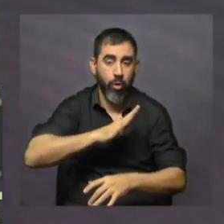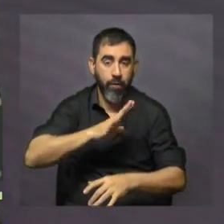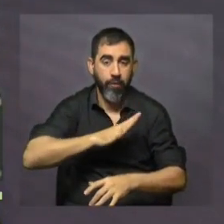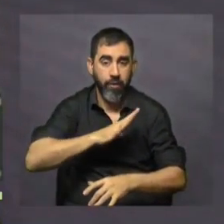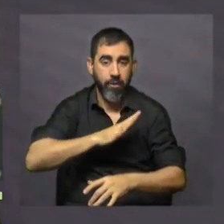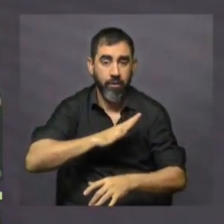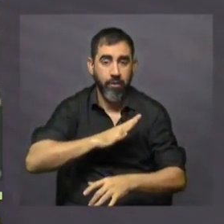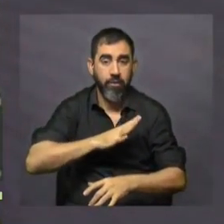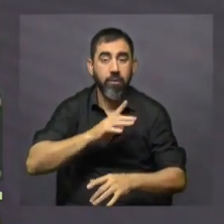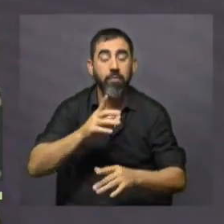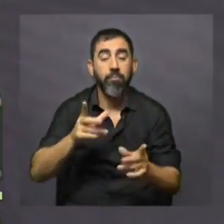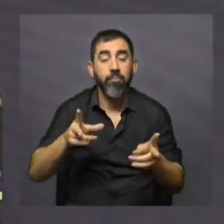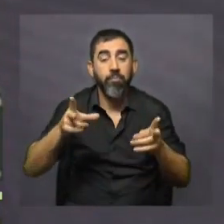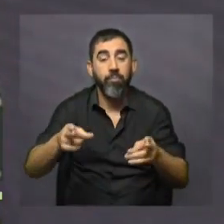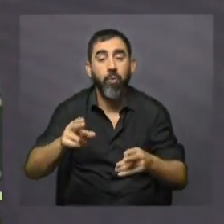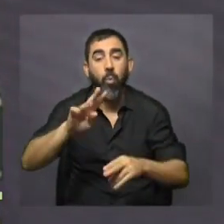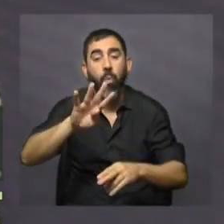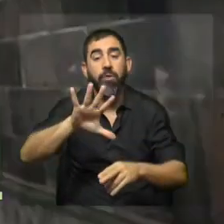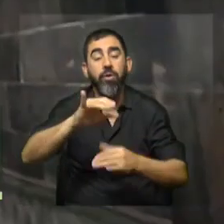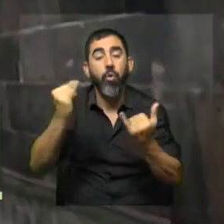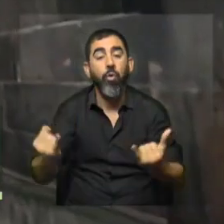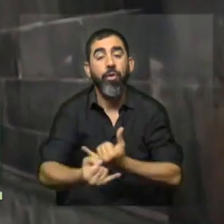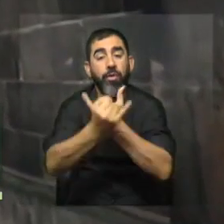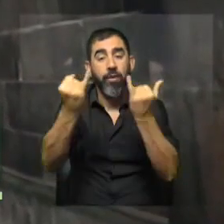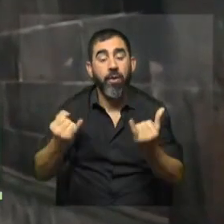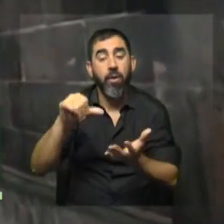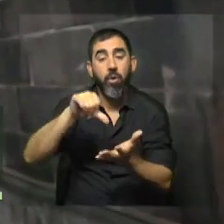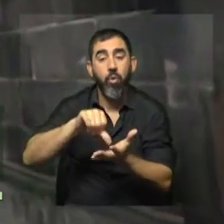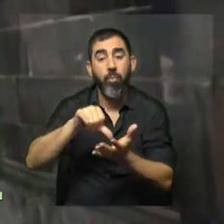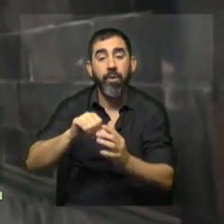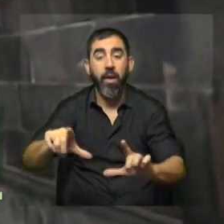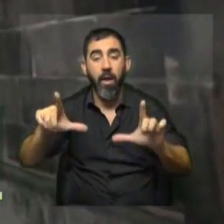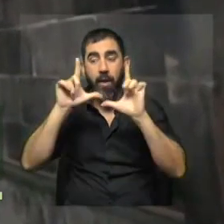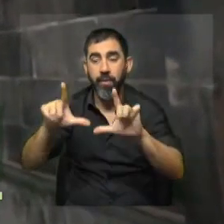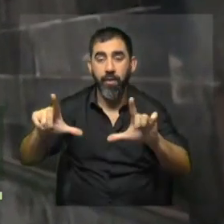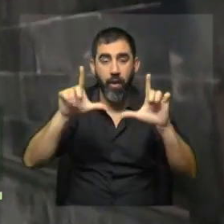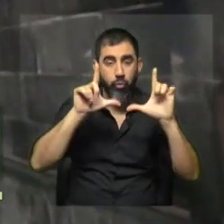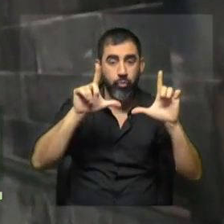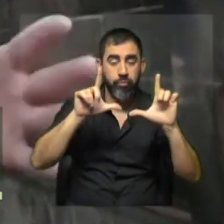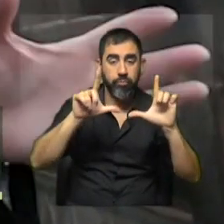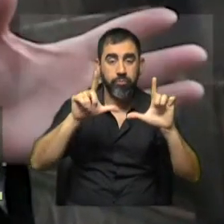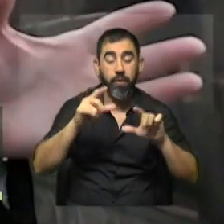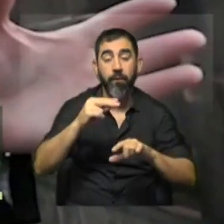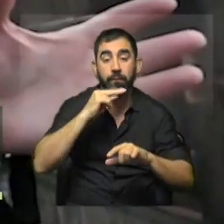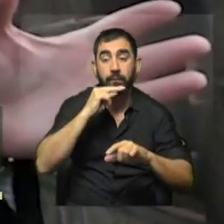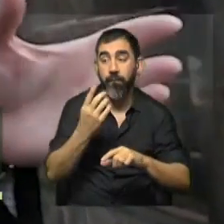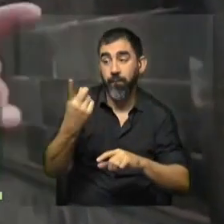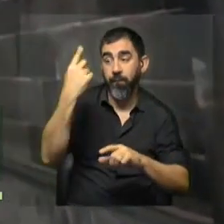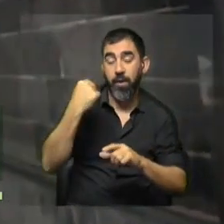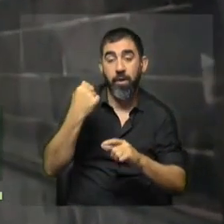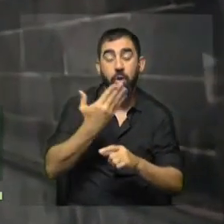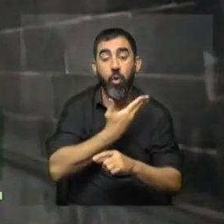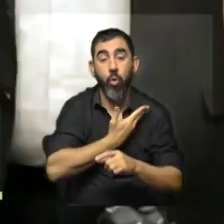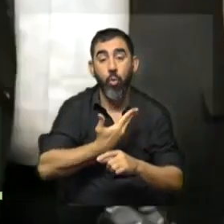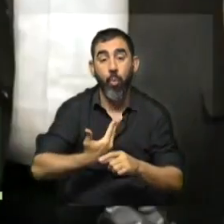tras hacerlo se abrirá un periodo de 45 días para que los países presenten sus candidaturas. Desde el pasado viernes, los gobernadores,